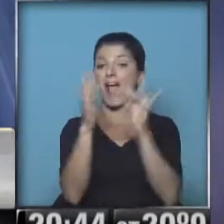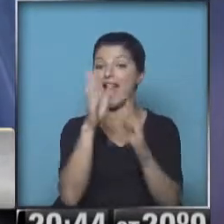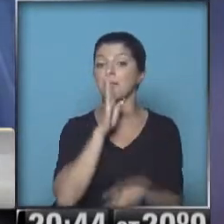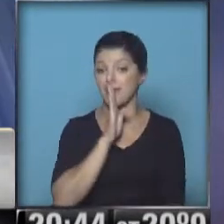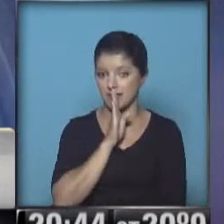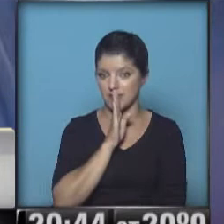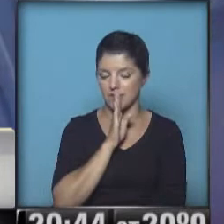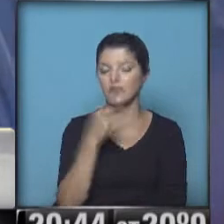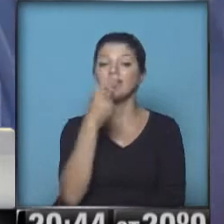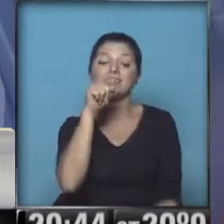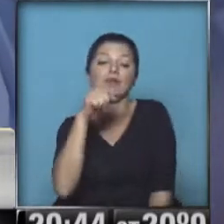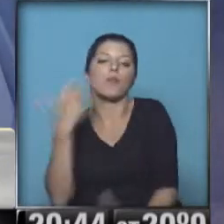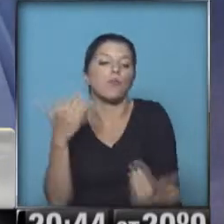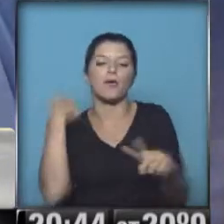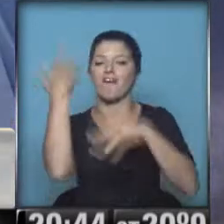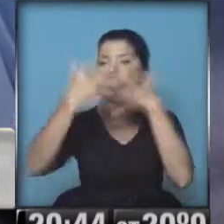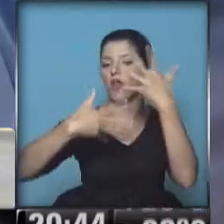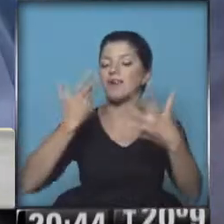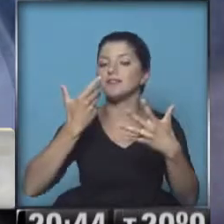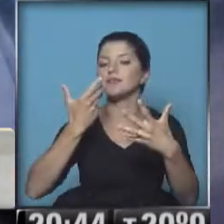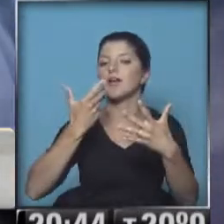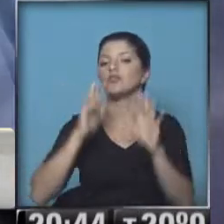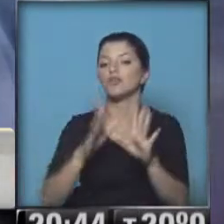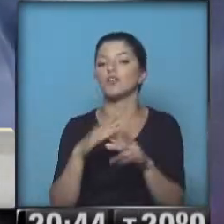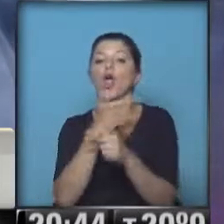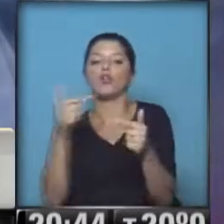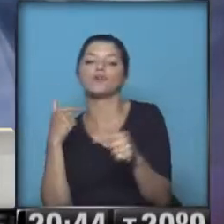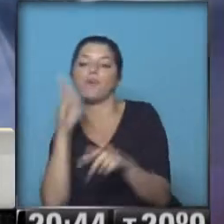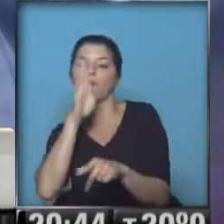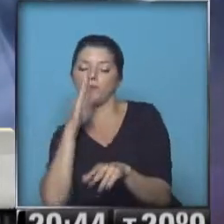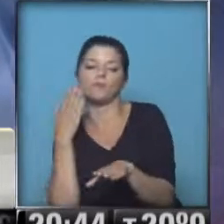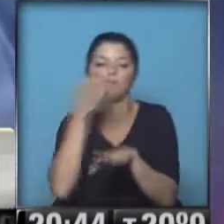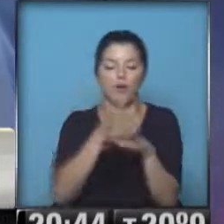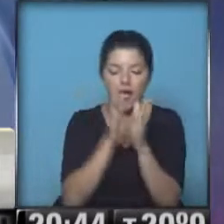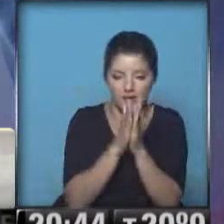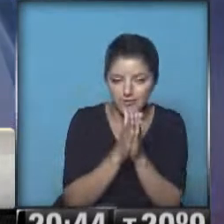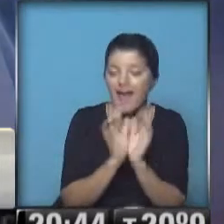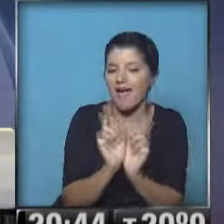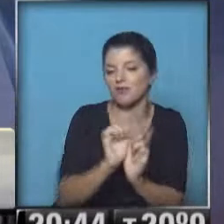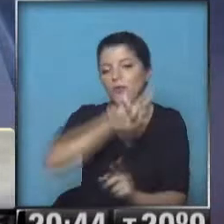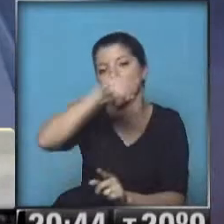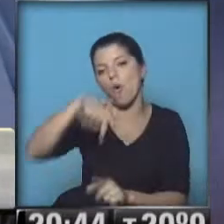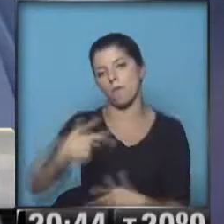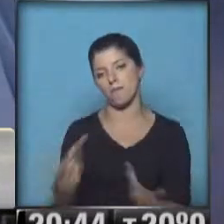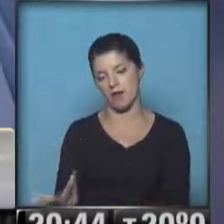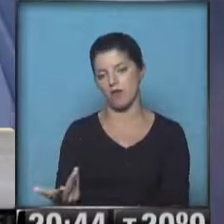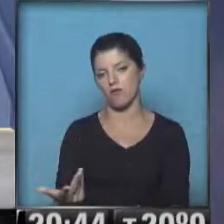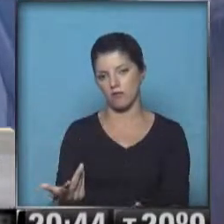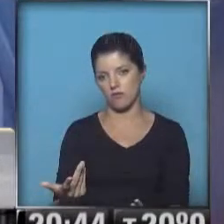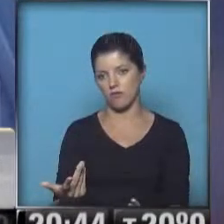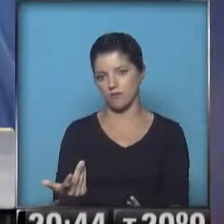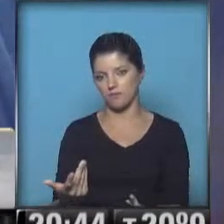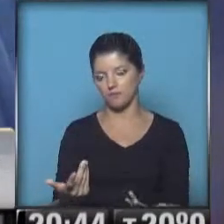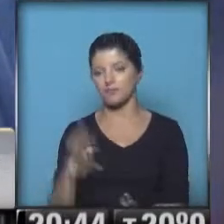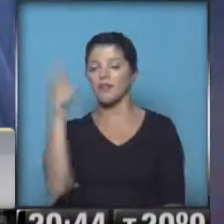Plantear que porque hay violencia no se va a dejar entrar a los musulmanes a rezar es lo que consideró el presidente de la Autoridad Nacional Palestina